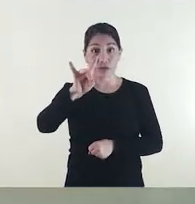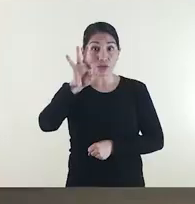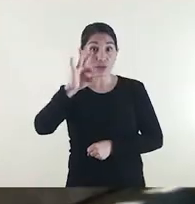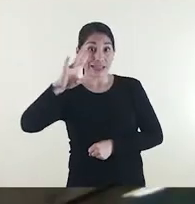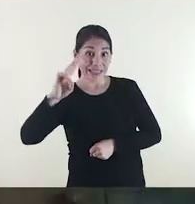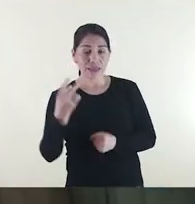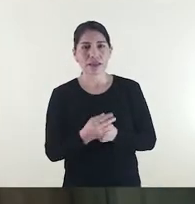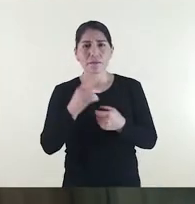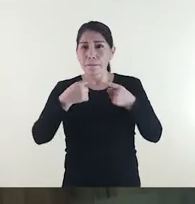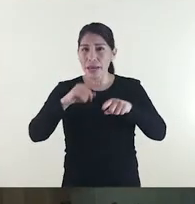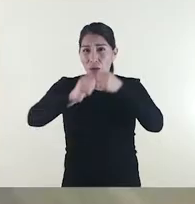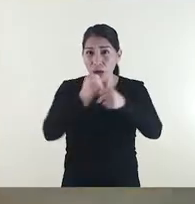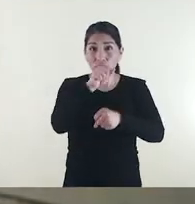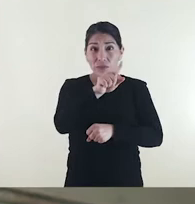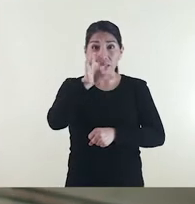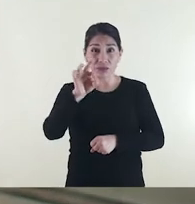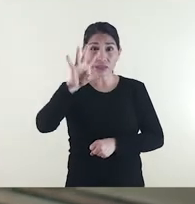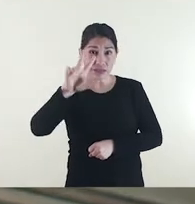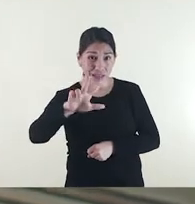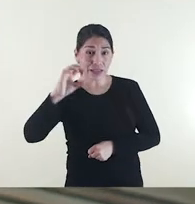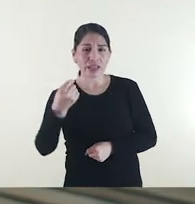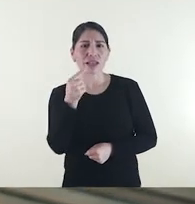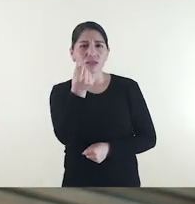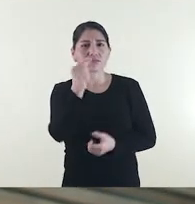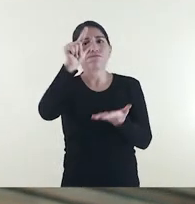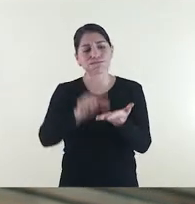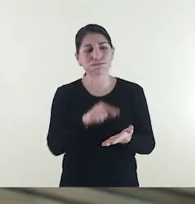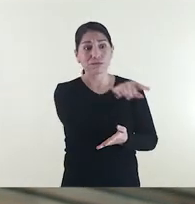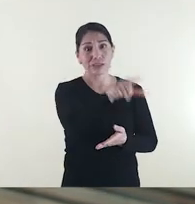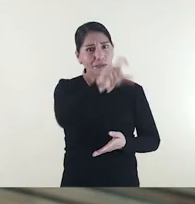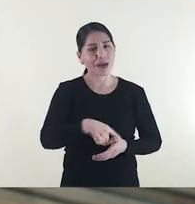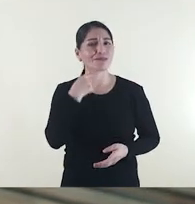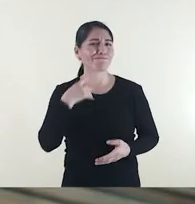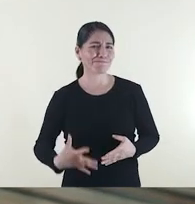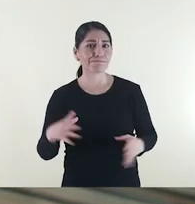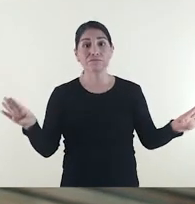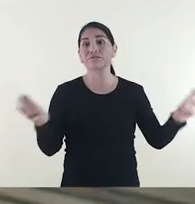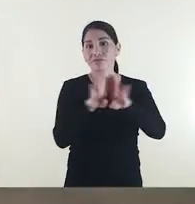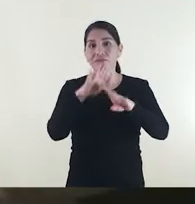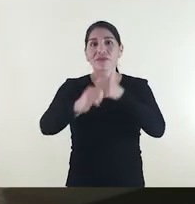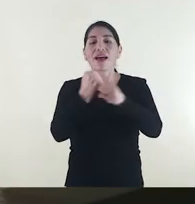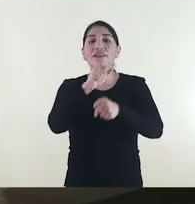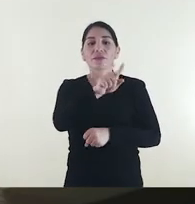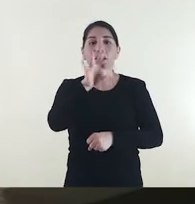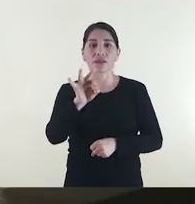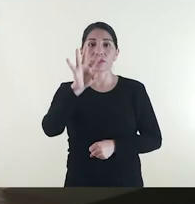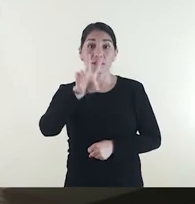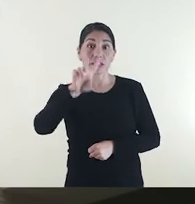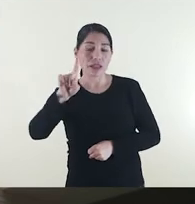en 1897. Para 1930, luego del crack financiero, estaba en bancarrota y se liquidó